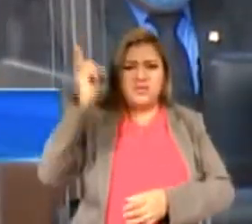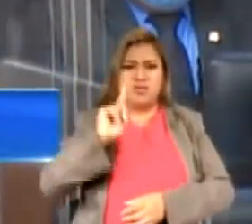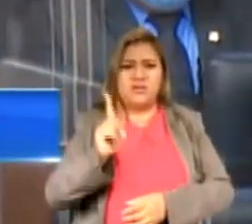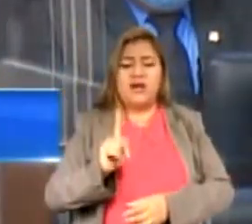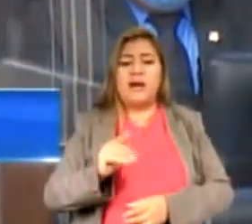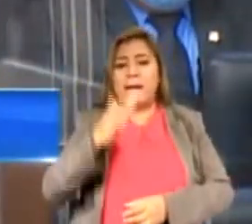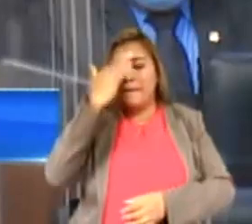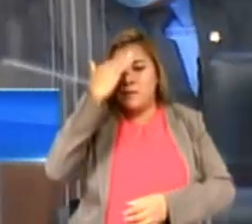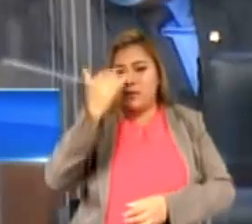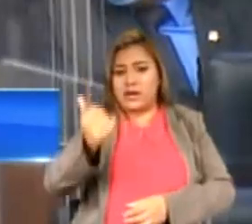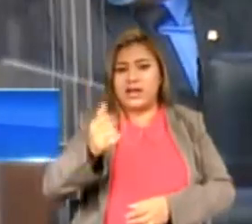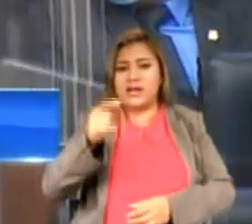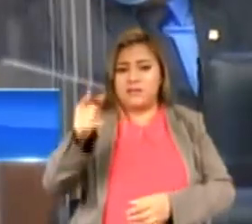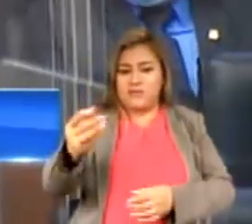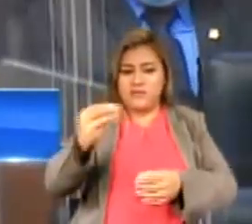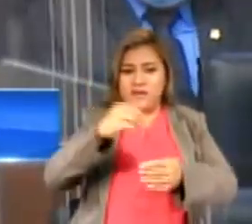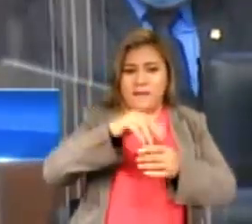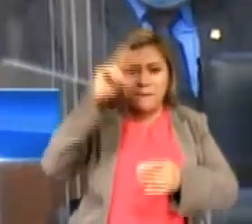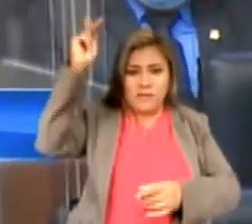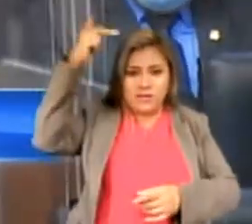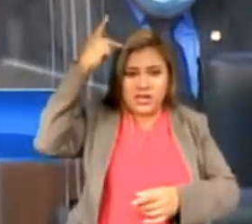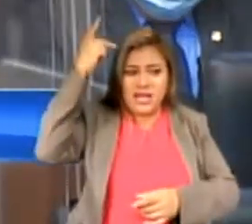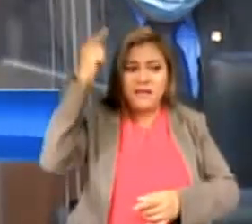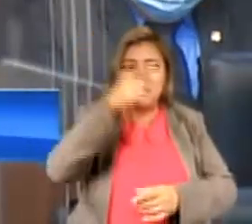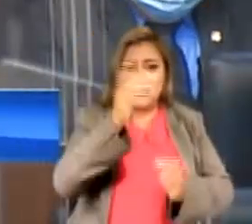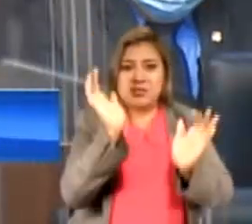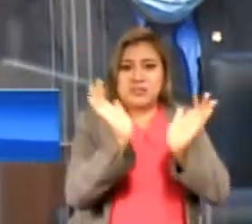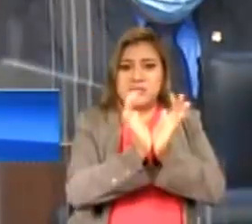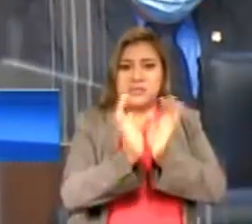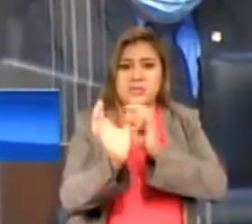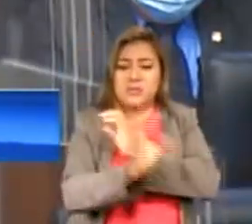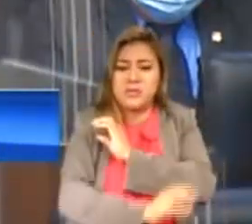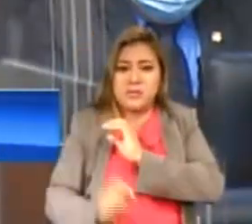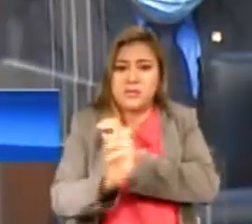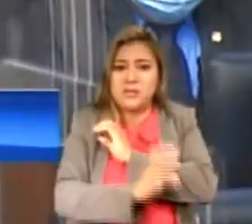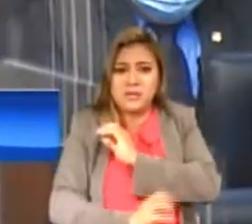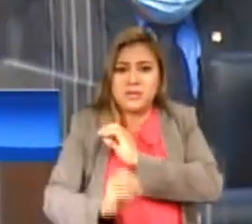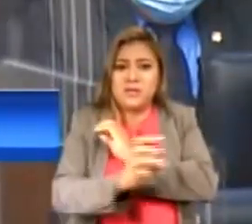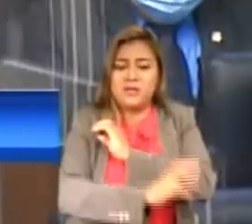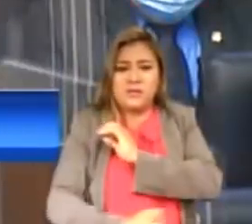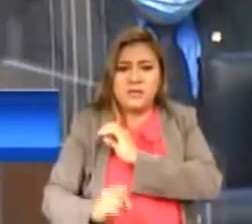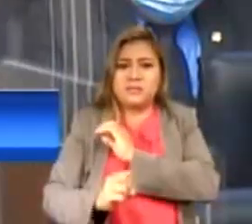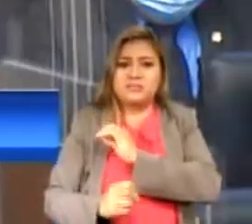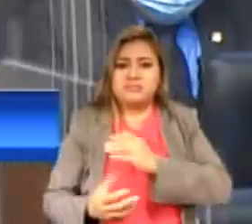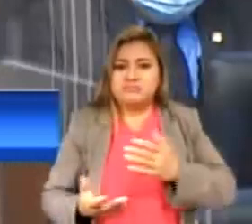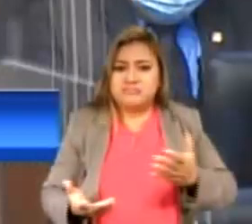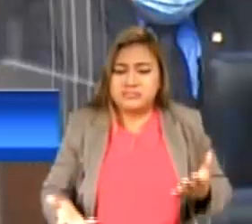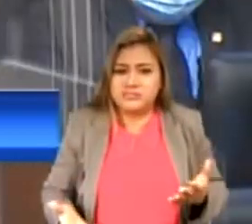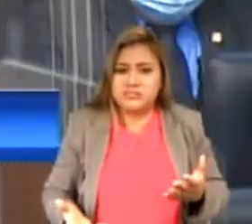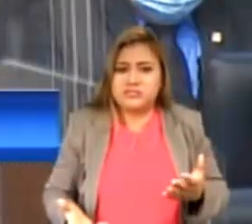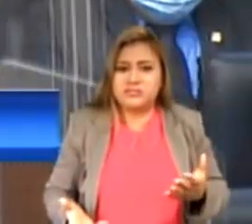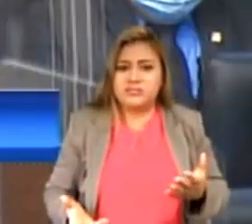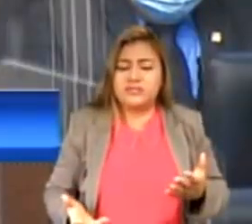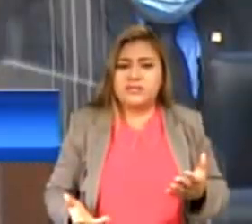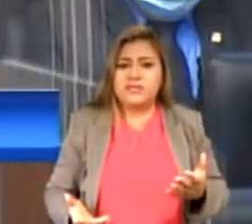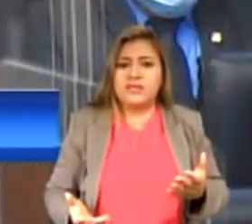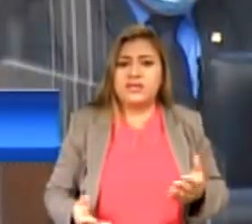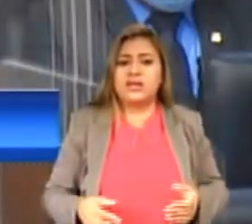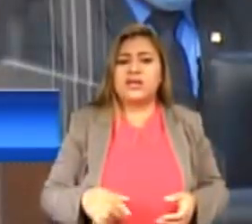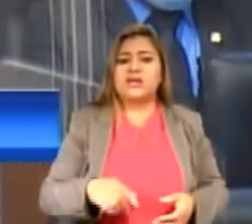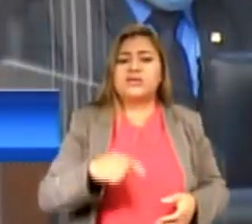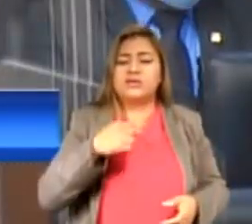política es que la Caja del Seguro Social está así. Yo he citado dos declaraciones del